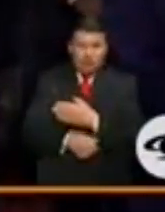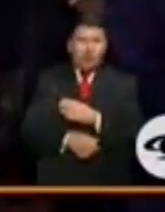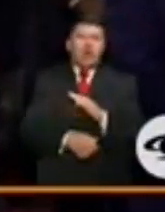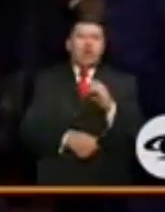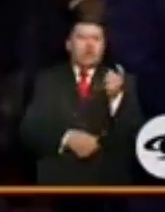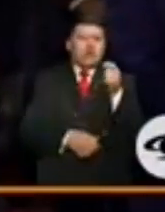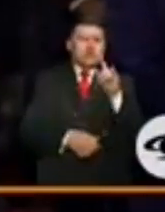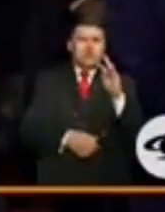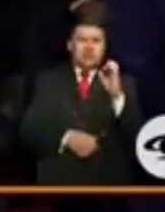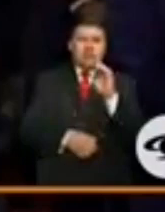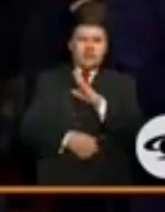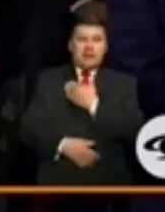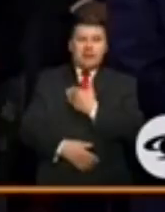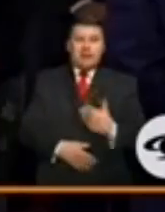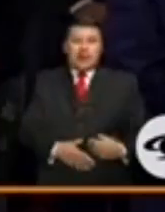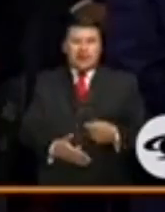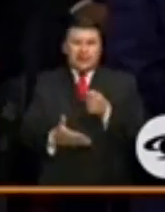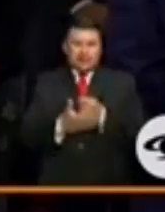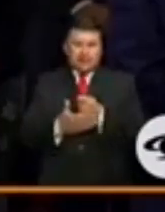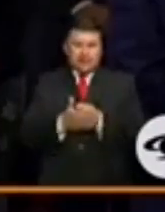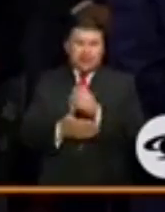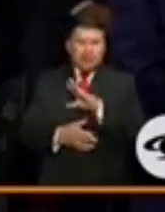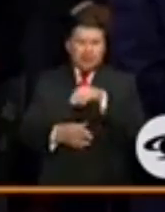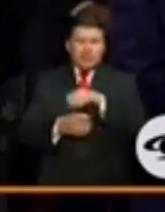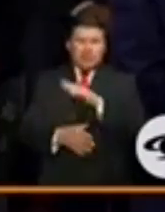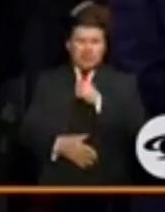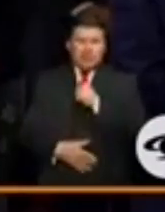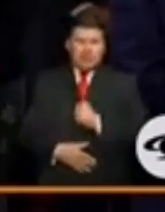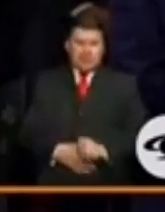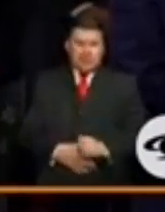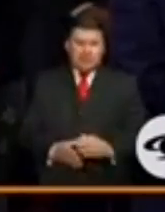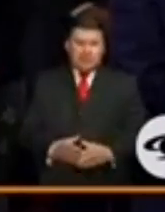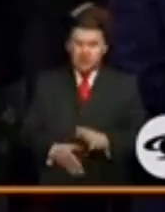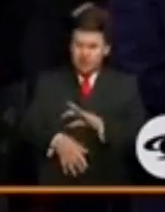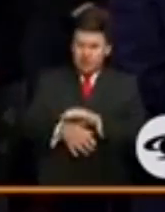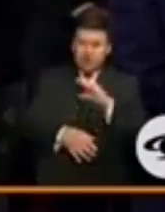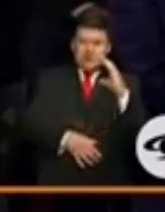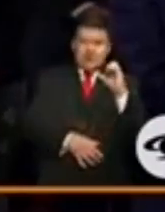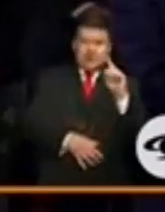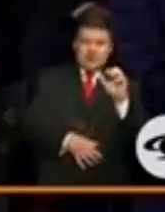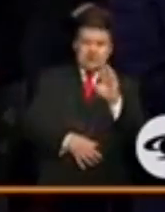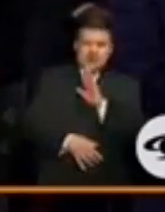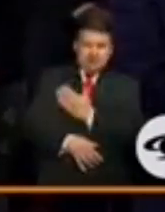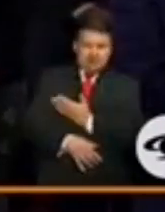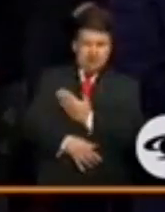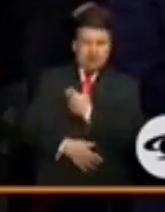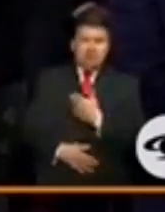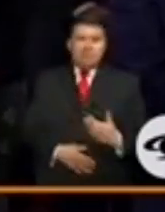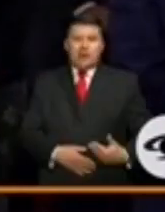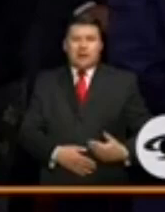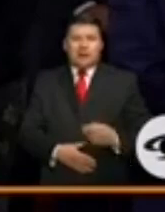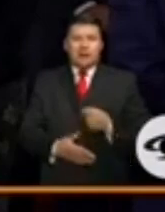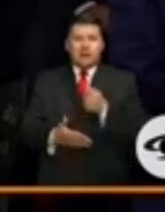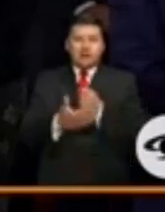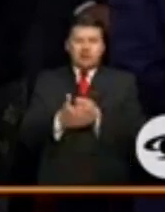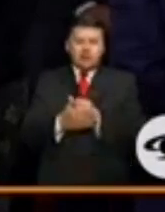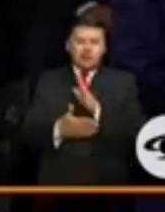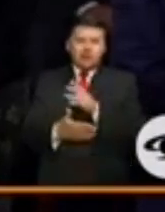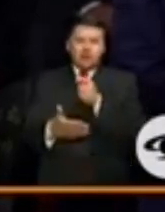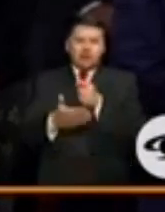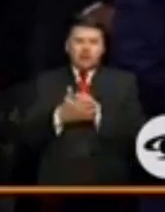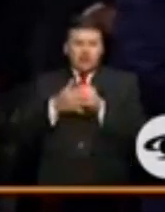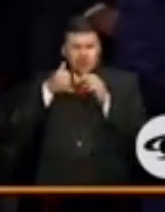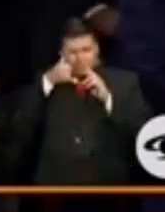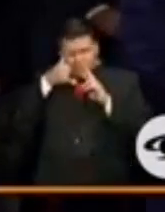Quintero, presidente de la Asociación Colombiana de Facultades de Medicina, el doctor César Burgos, presidente de la Asociación Colombiana de